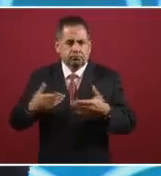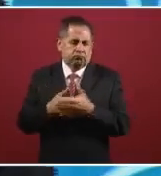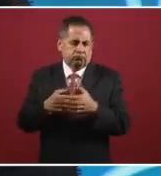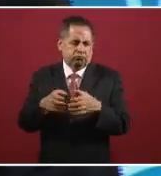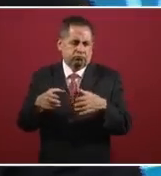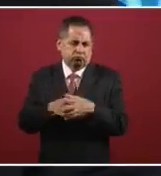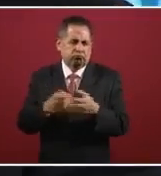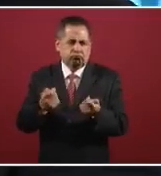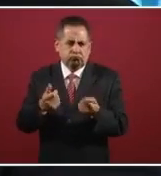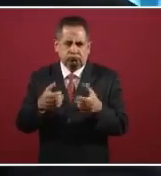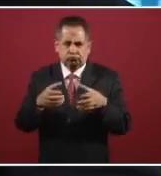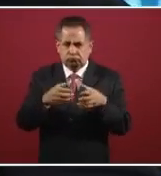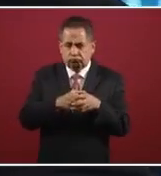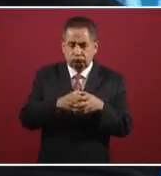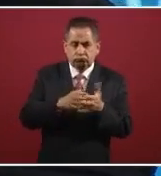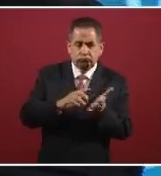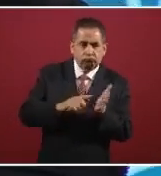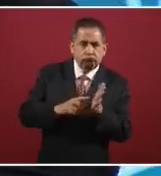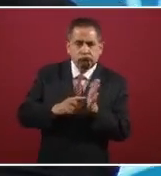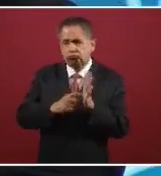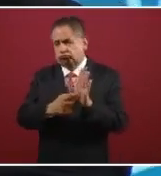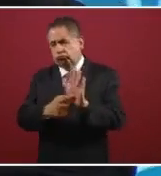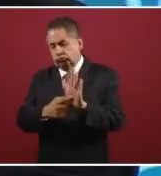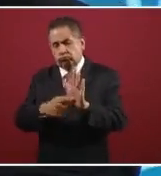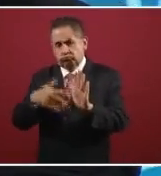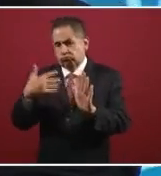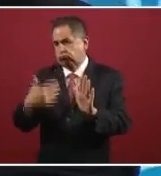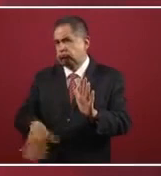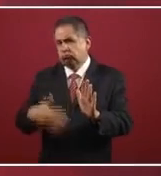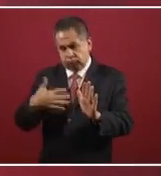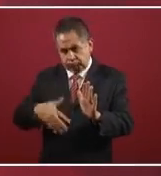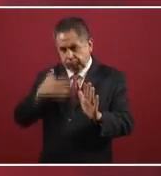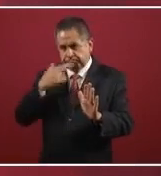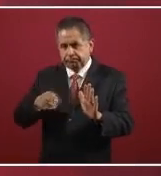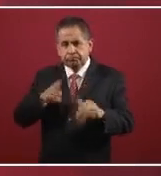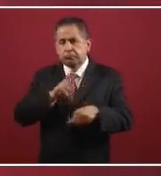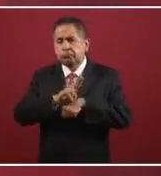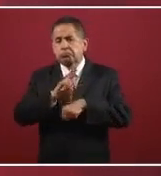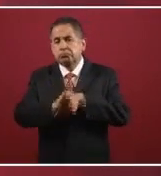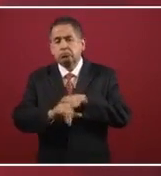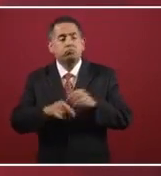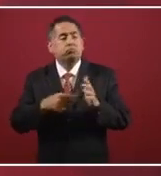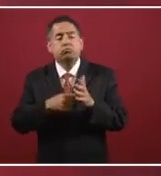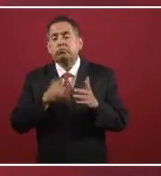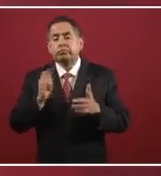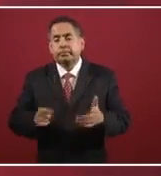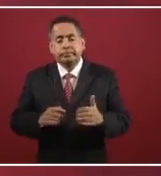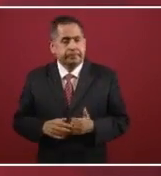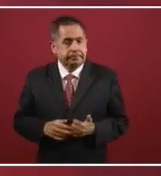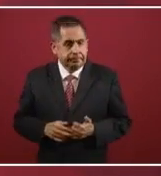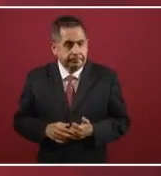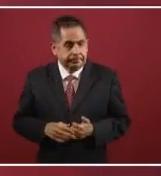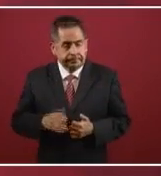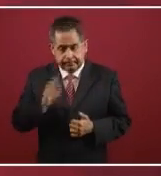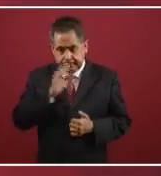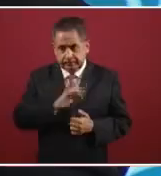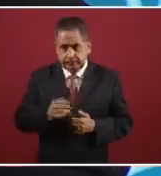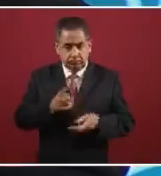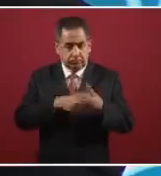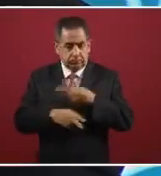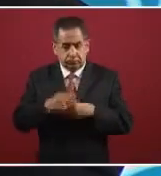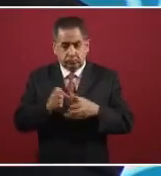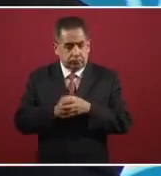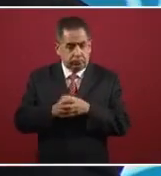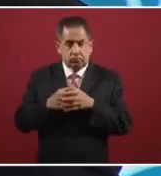pequeña, pero demostró algo que tiene un gran impacto, que es: se puede crecer y se